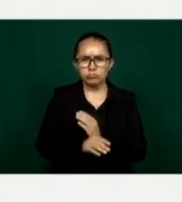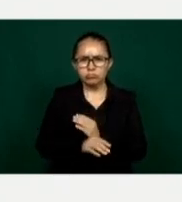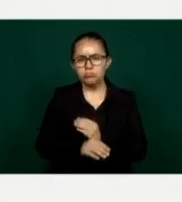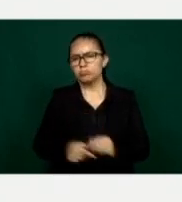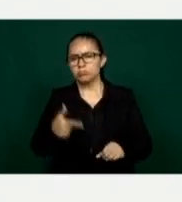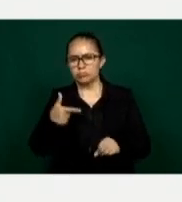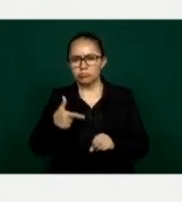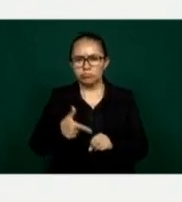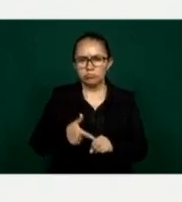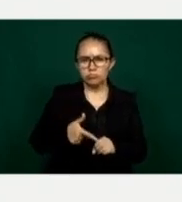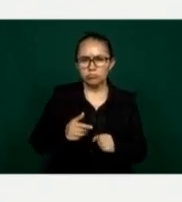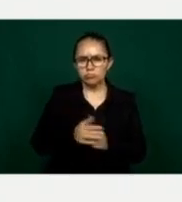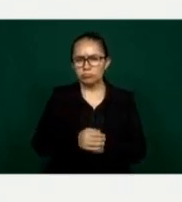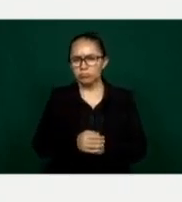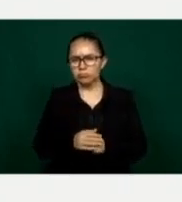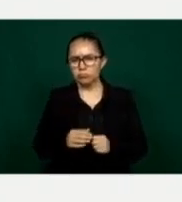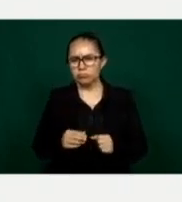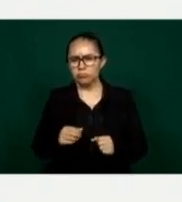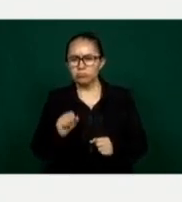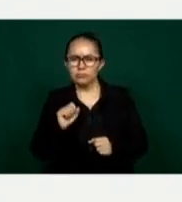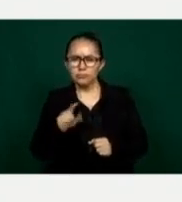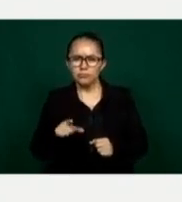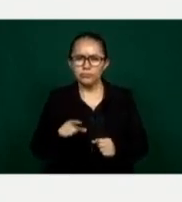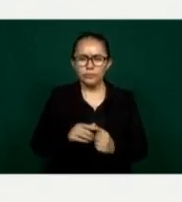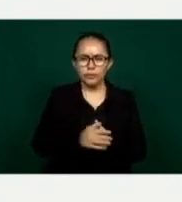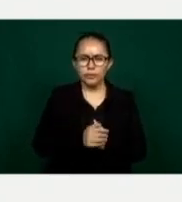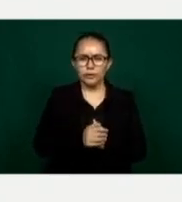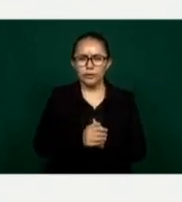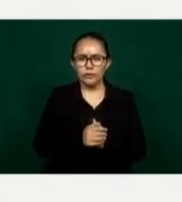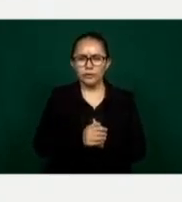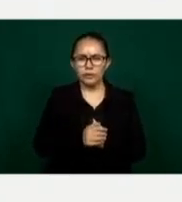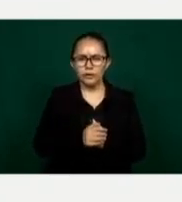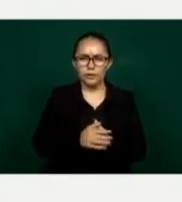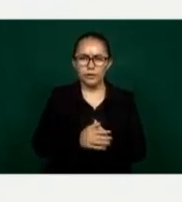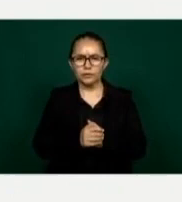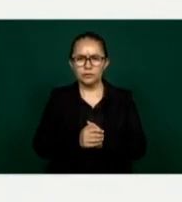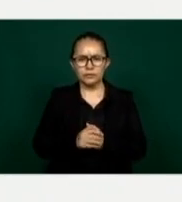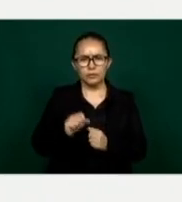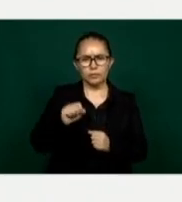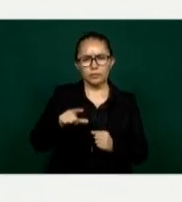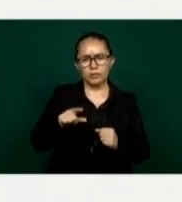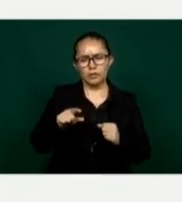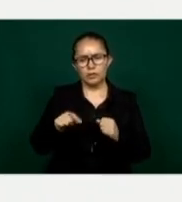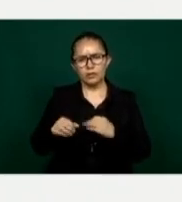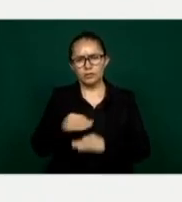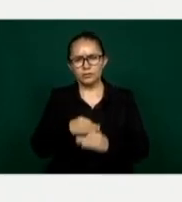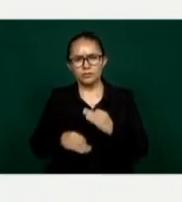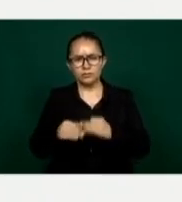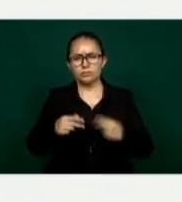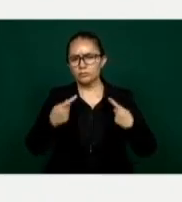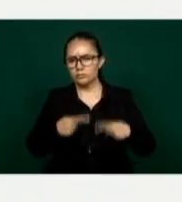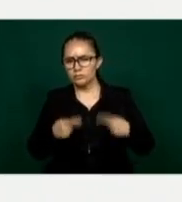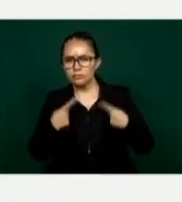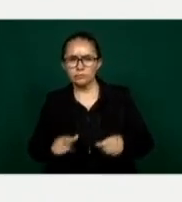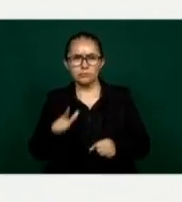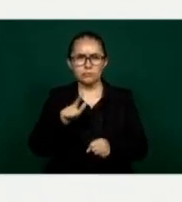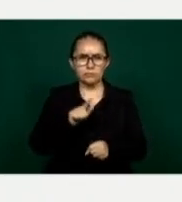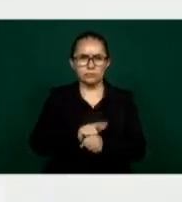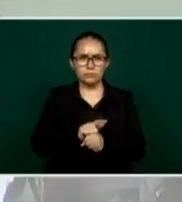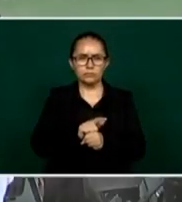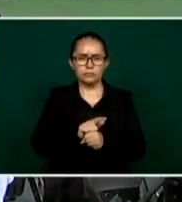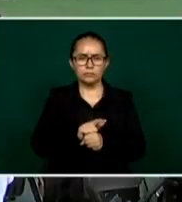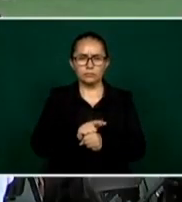combustible. En agresiones ha habido solamente 3 autoridades civiles y 1 a personal